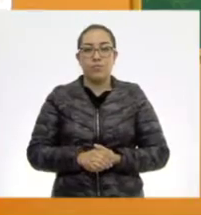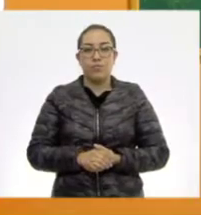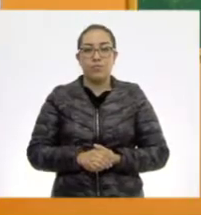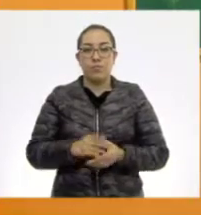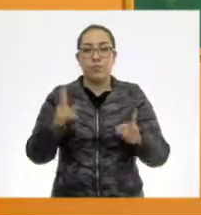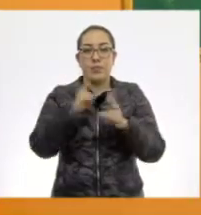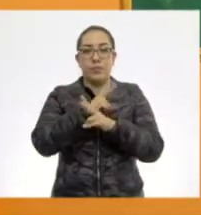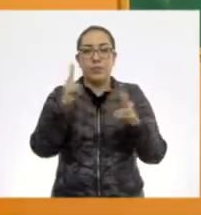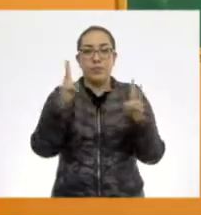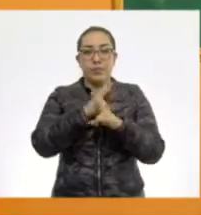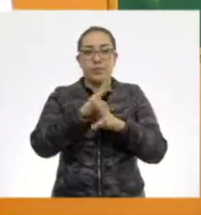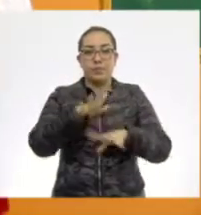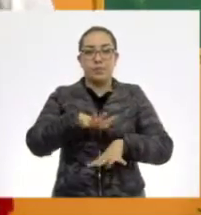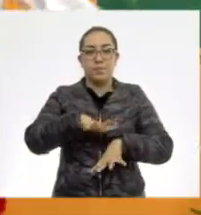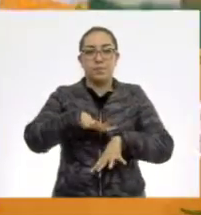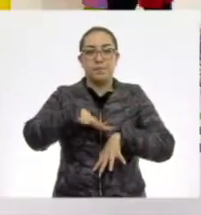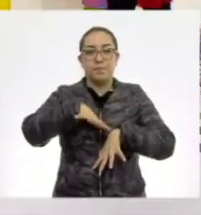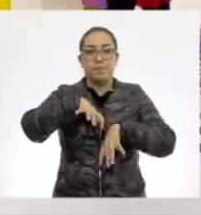Respiremos un poquito. Sale.